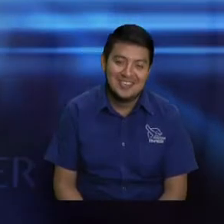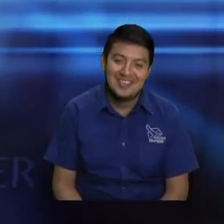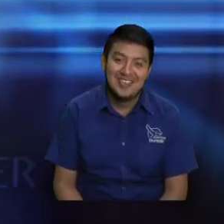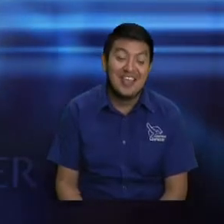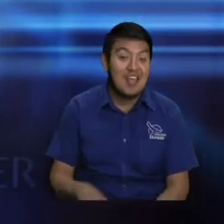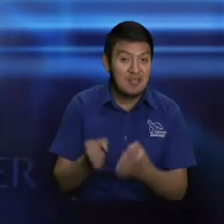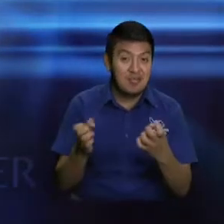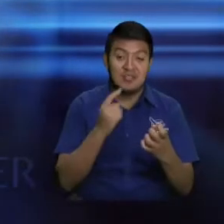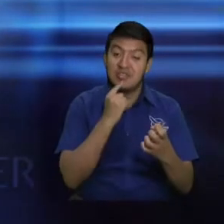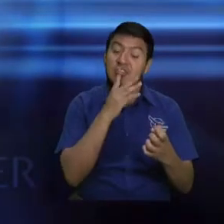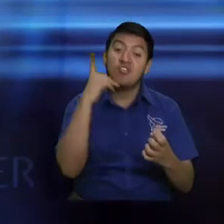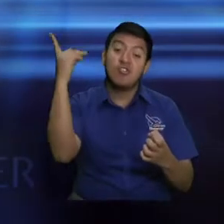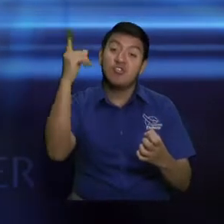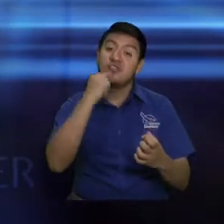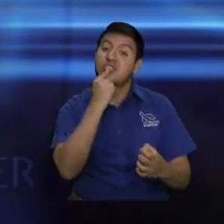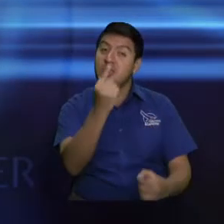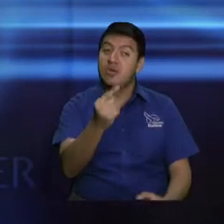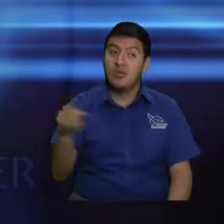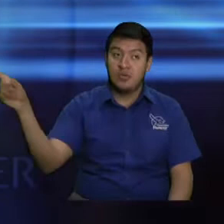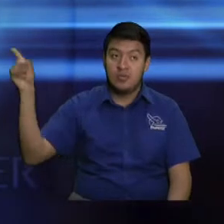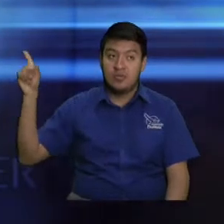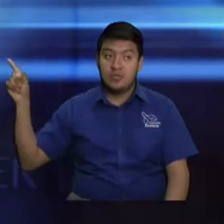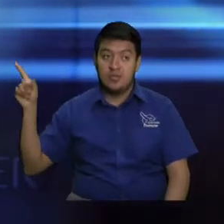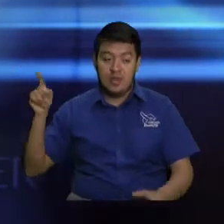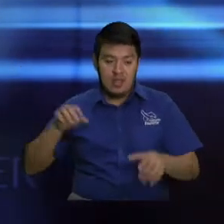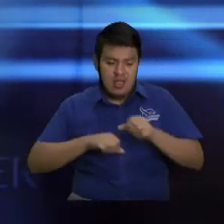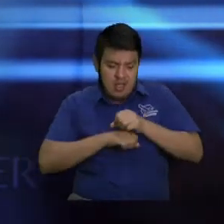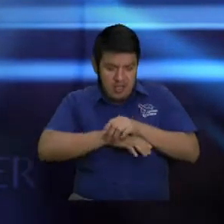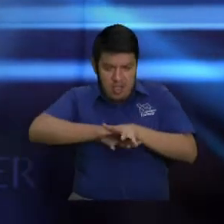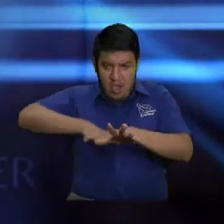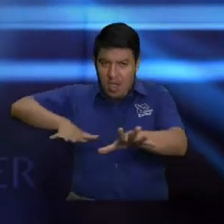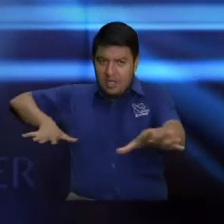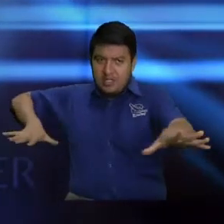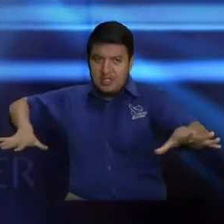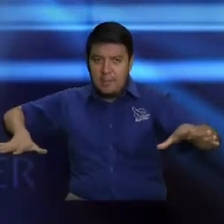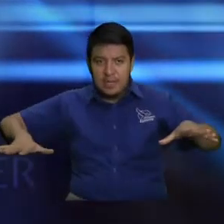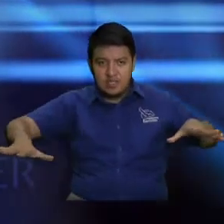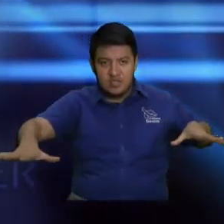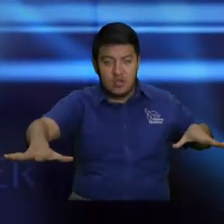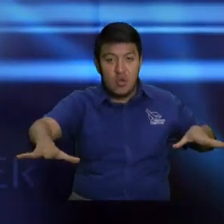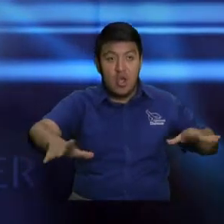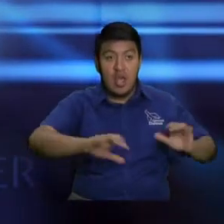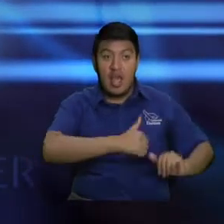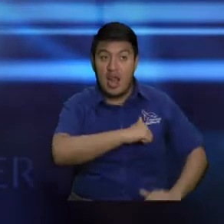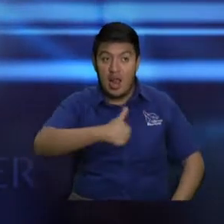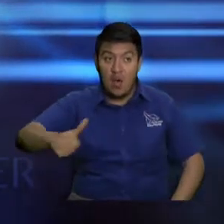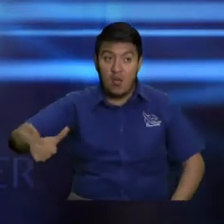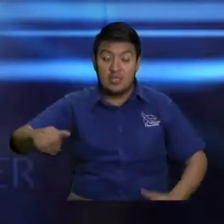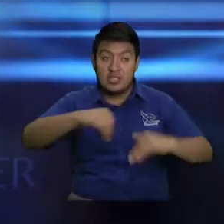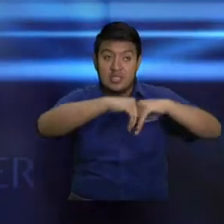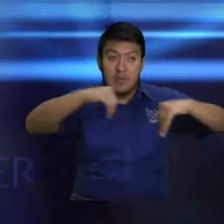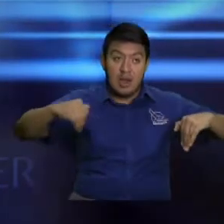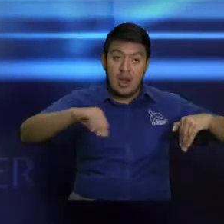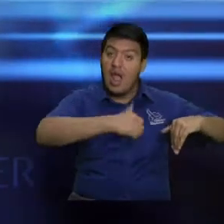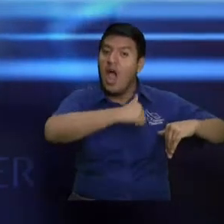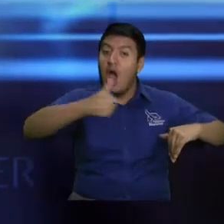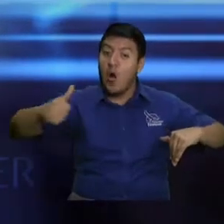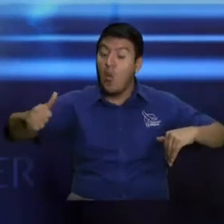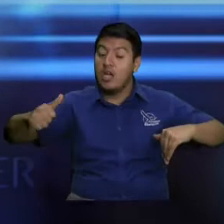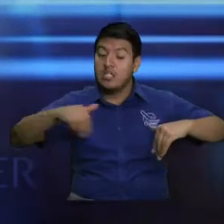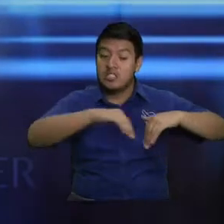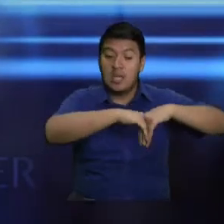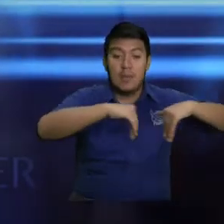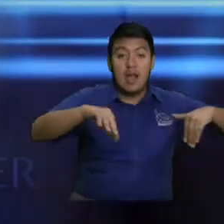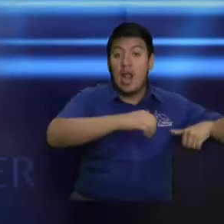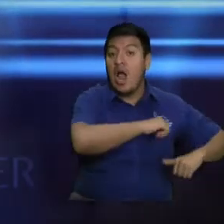Entonces dijo Dios, haya expansión en medio de las aguas y separe las aguas de las aguas. Entonces, otra cosa